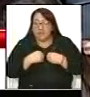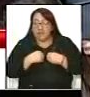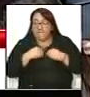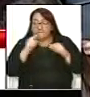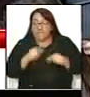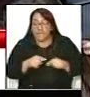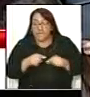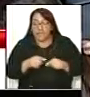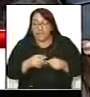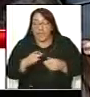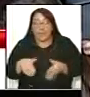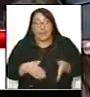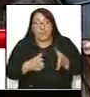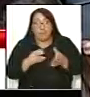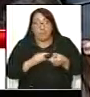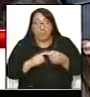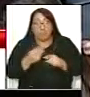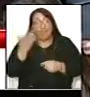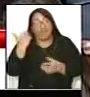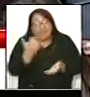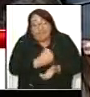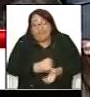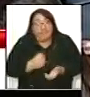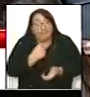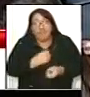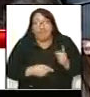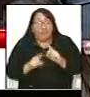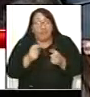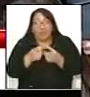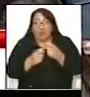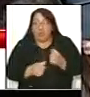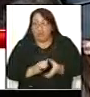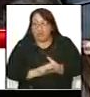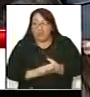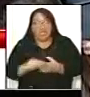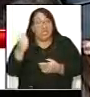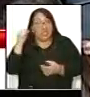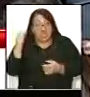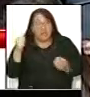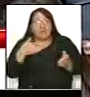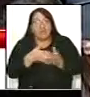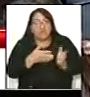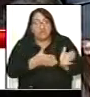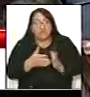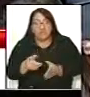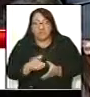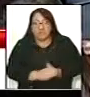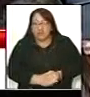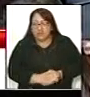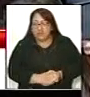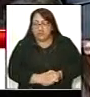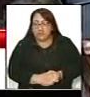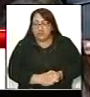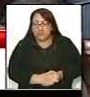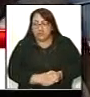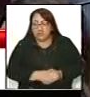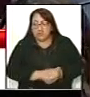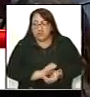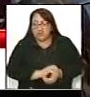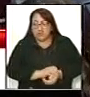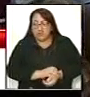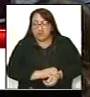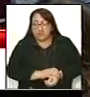una corriente, lamentablemente, y lamentablemente algunos congresistas de izquierda están planteando eso también al unísono con